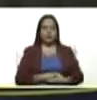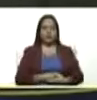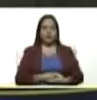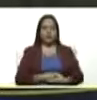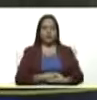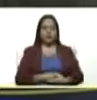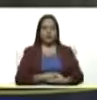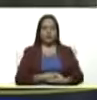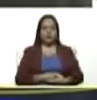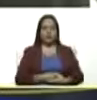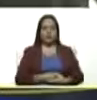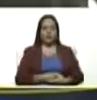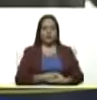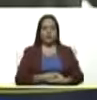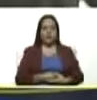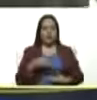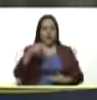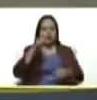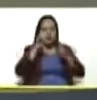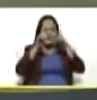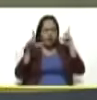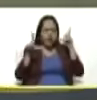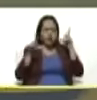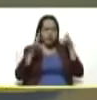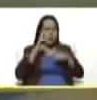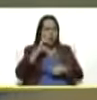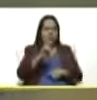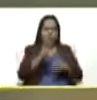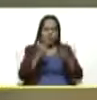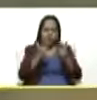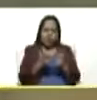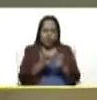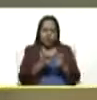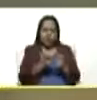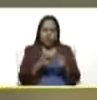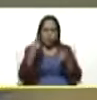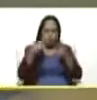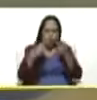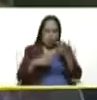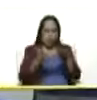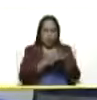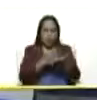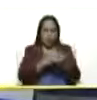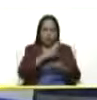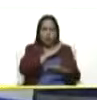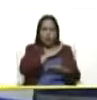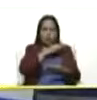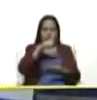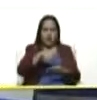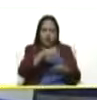Es impresionante, yo estaba viendo los números en mis documentos que están aquí, en la selva.